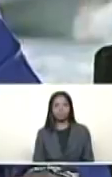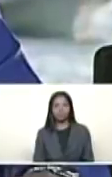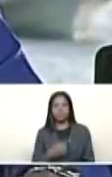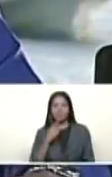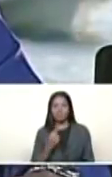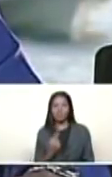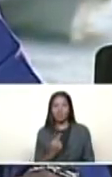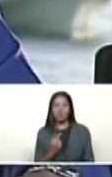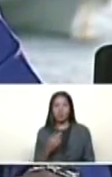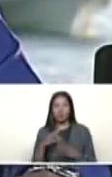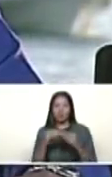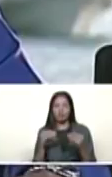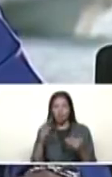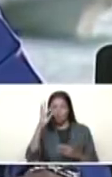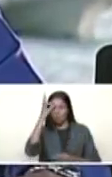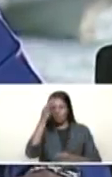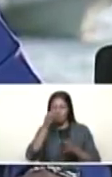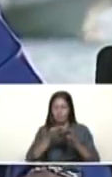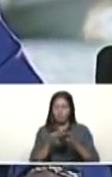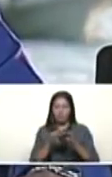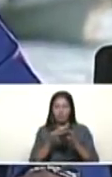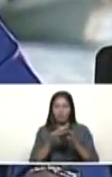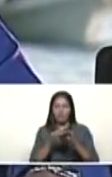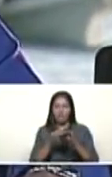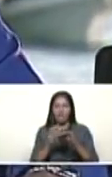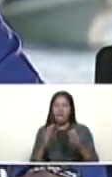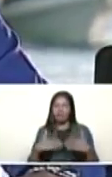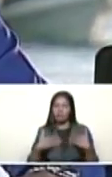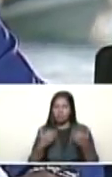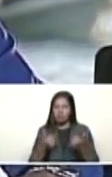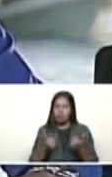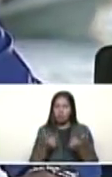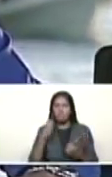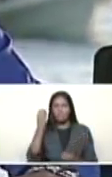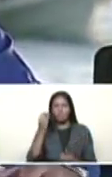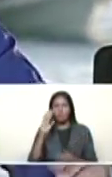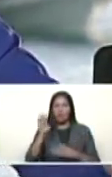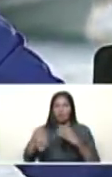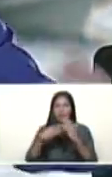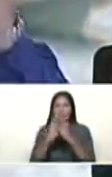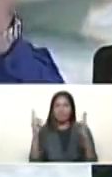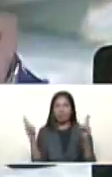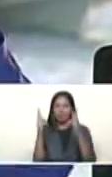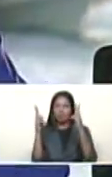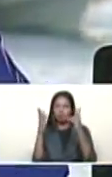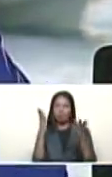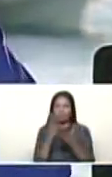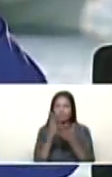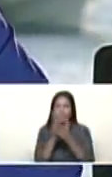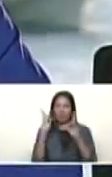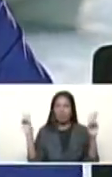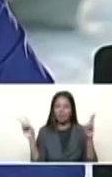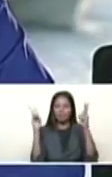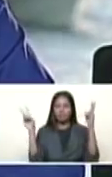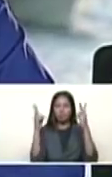digamos, con fe y con optimismo, ¡hasta la victoria siempre,